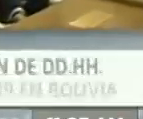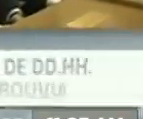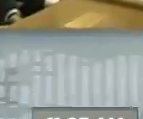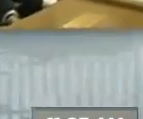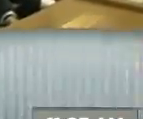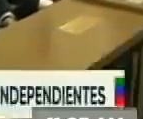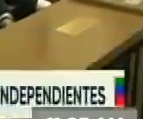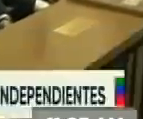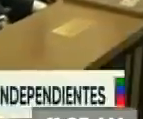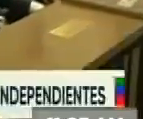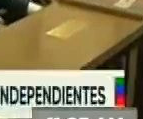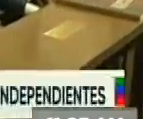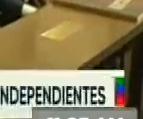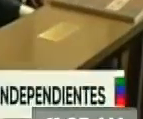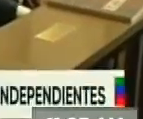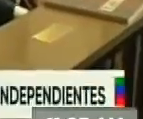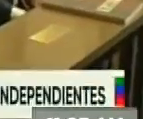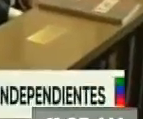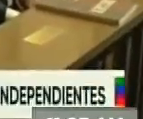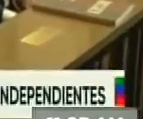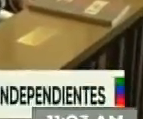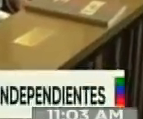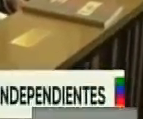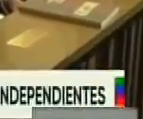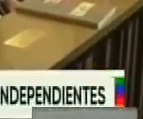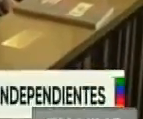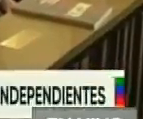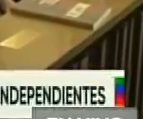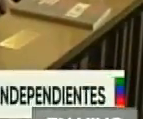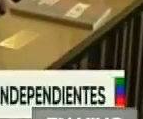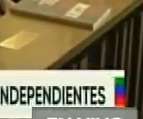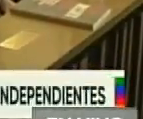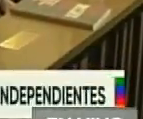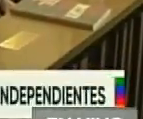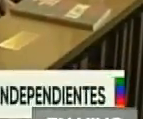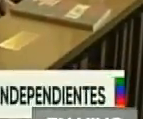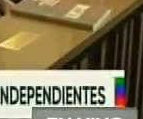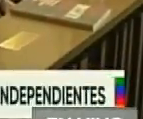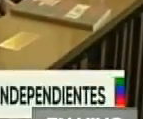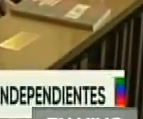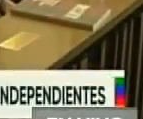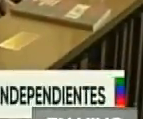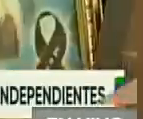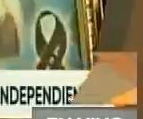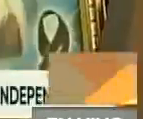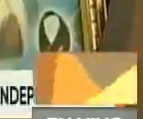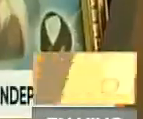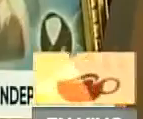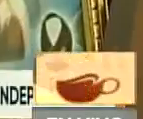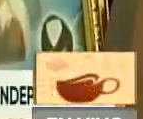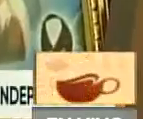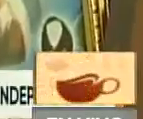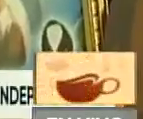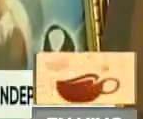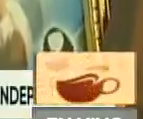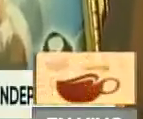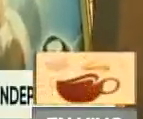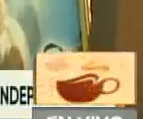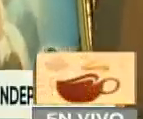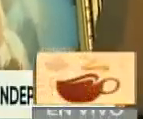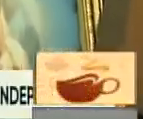este acto de naturaleza protocolar y a su vez de enorme simbolismo, en el cual el Estado Plurinacional de